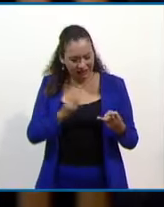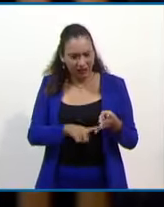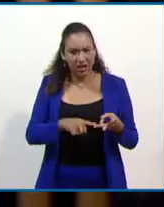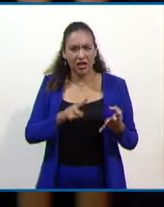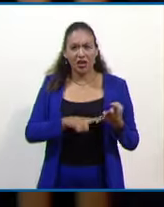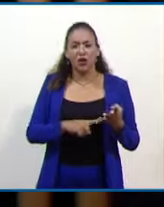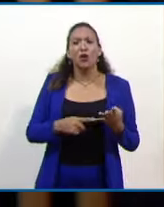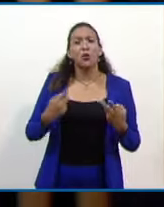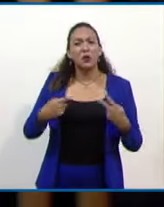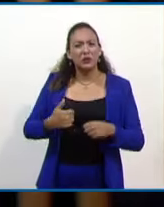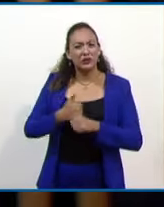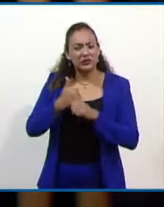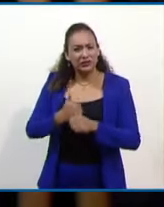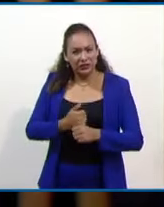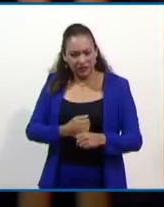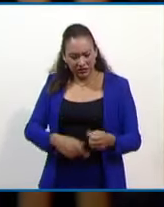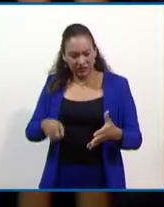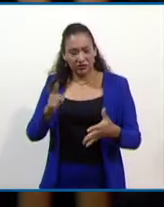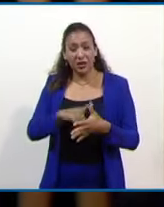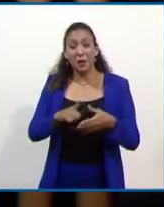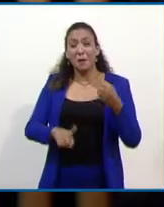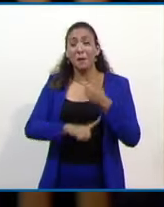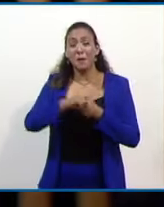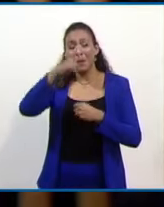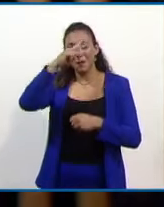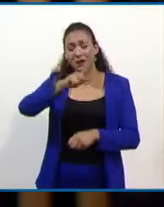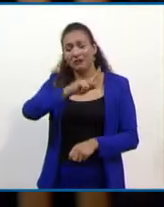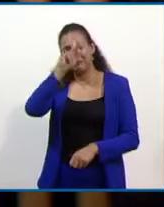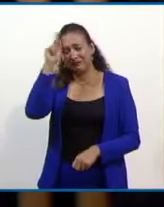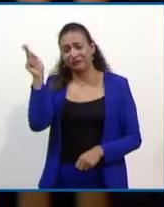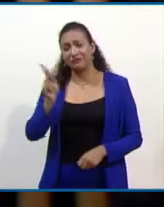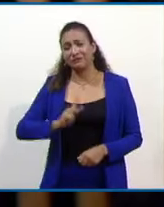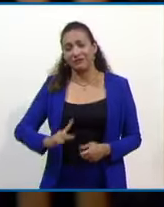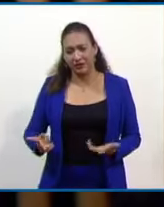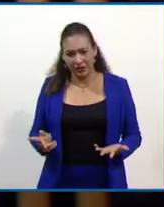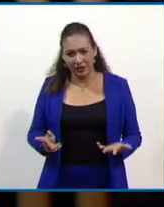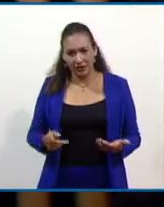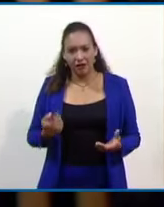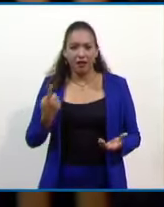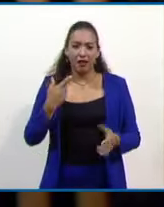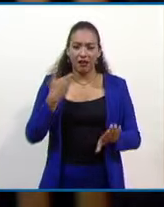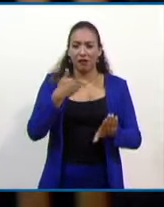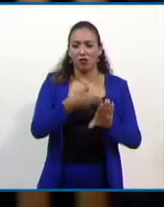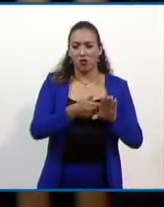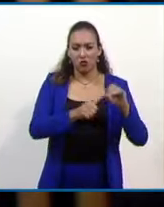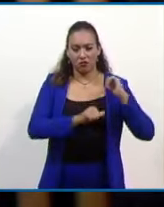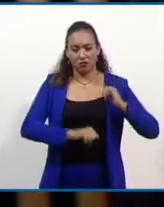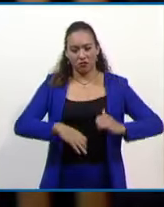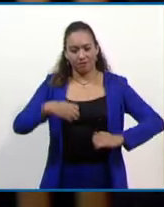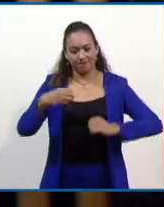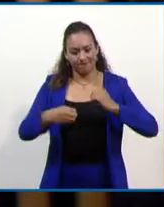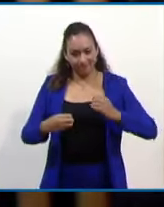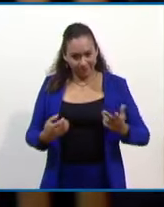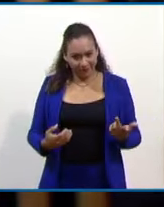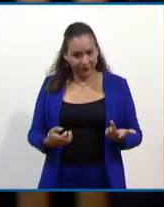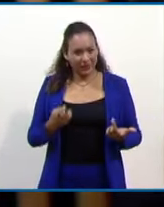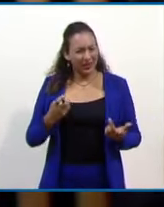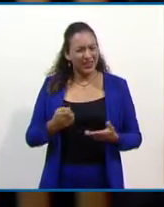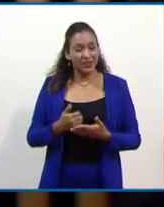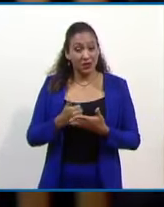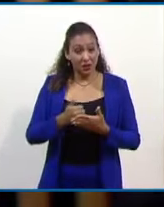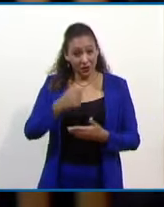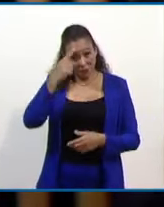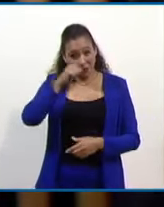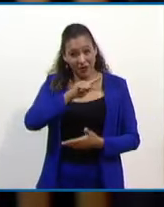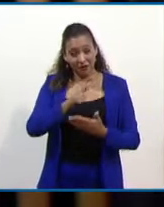tortuosa y que agravará los problemas que afectan al Poder Judicial y desde luego no